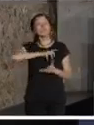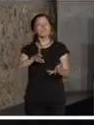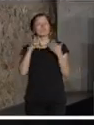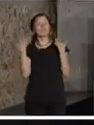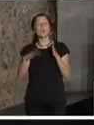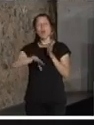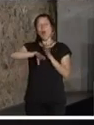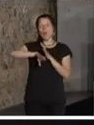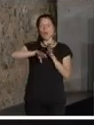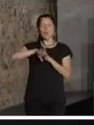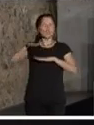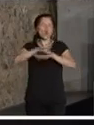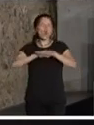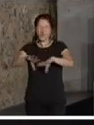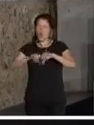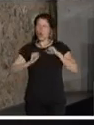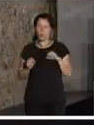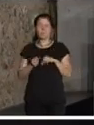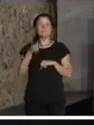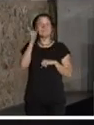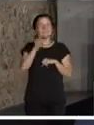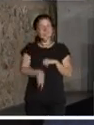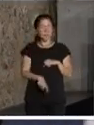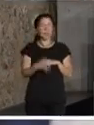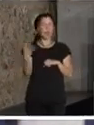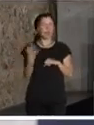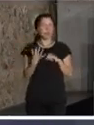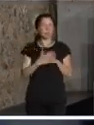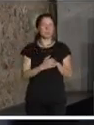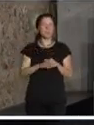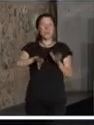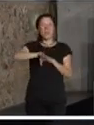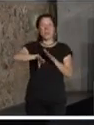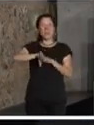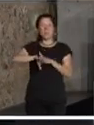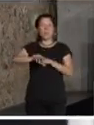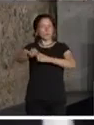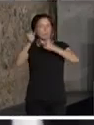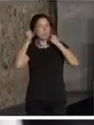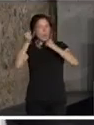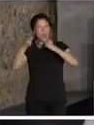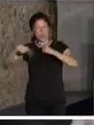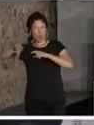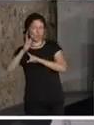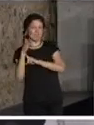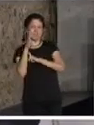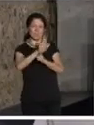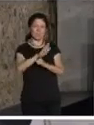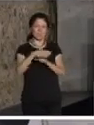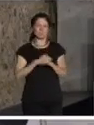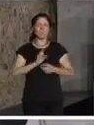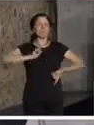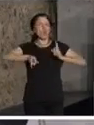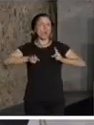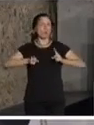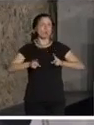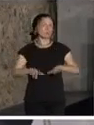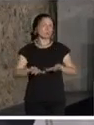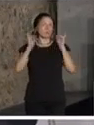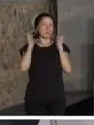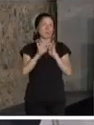que la derecha no gobierne Y también que la derecha y los poderosos a los que representa no manden